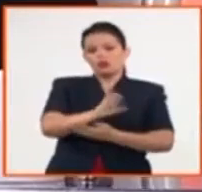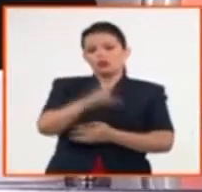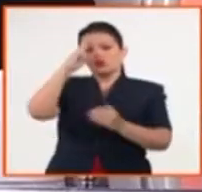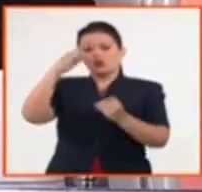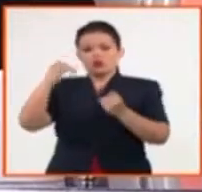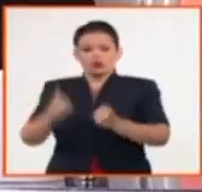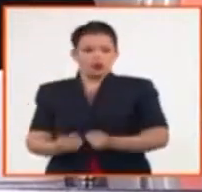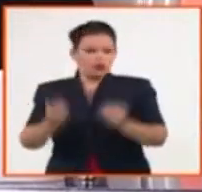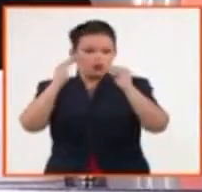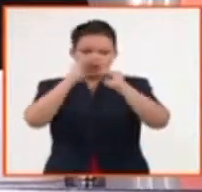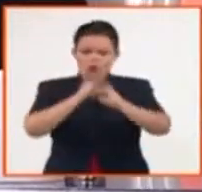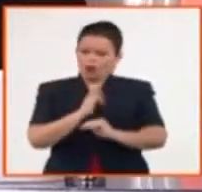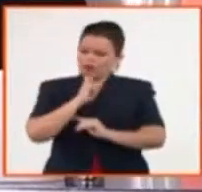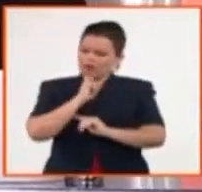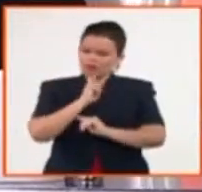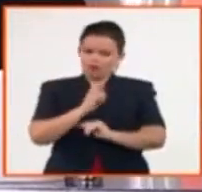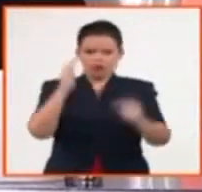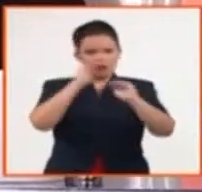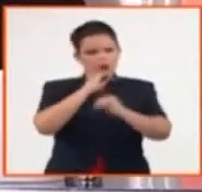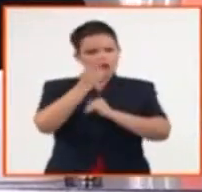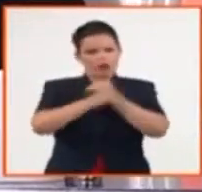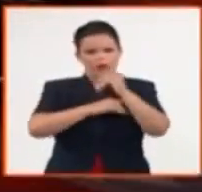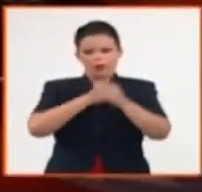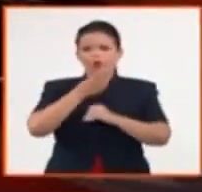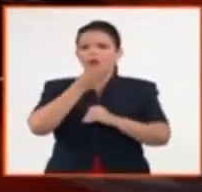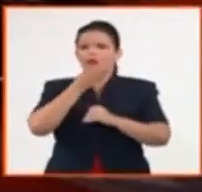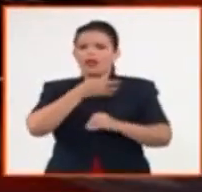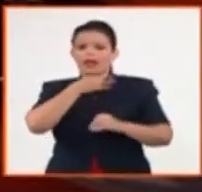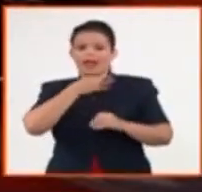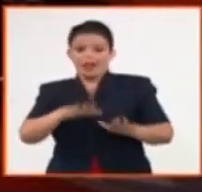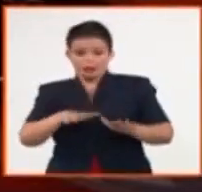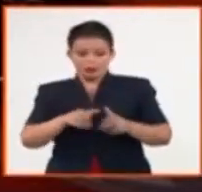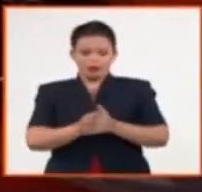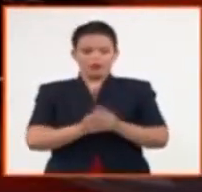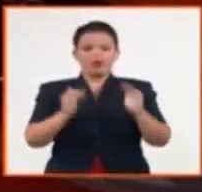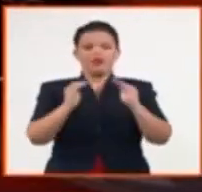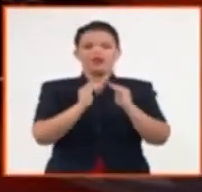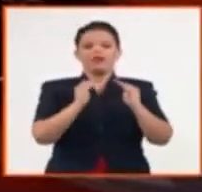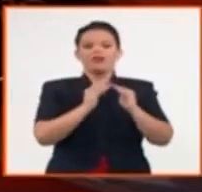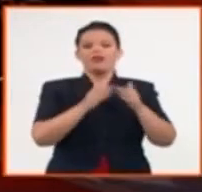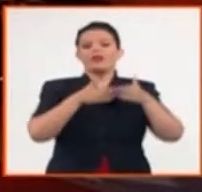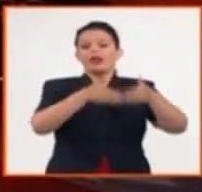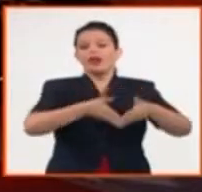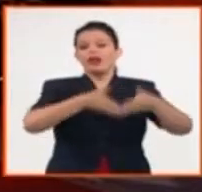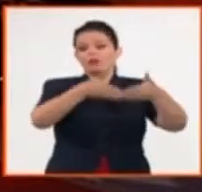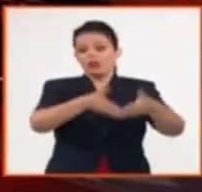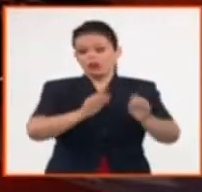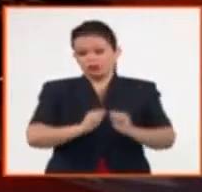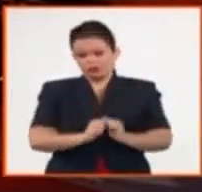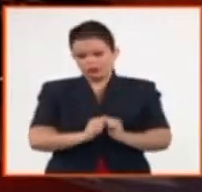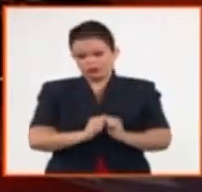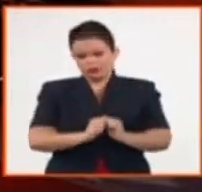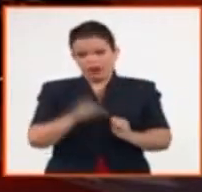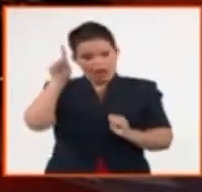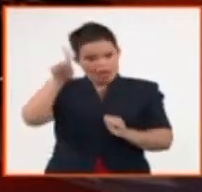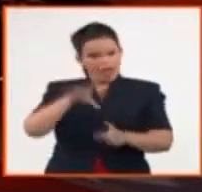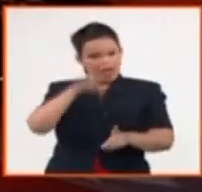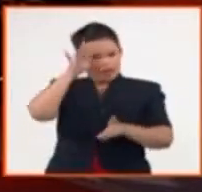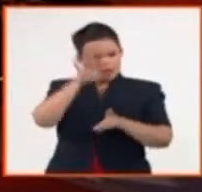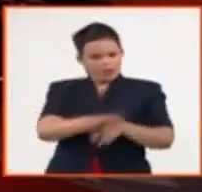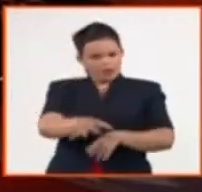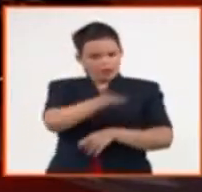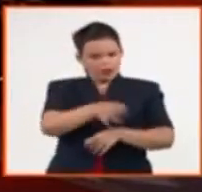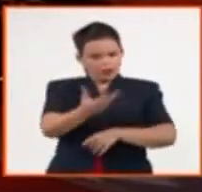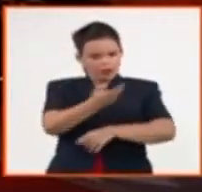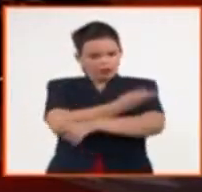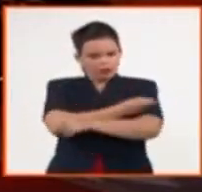que concluyan su proceso de vacunación. Es decir, un profesor, por ejemplo, de Granma, que ahora va a comenzar en varios municipios su vacunación, pone la primera dosis